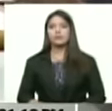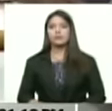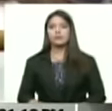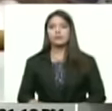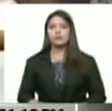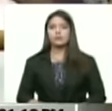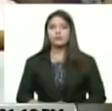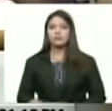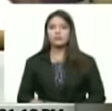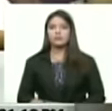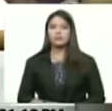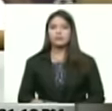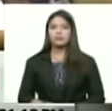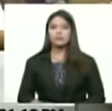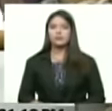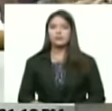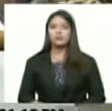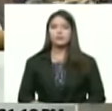Solo para los